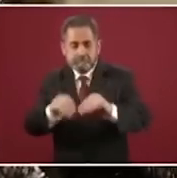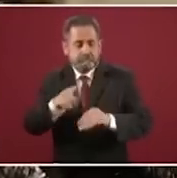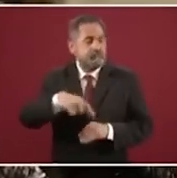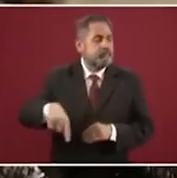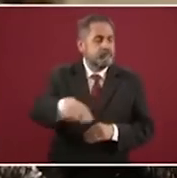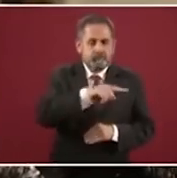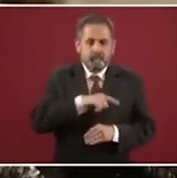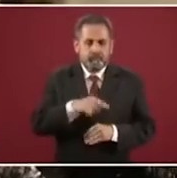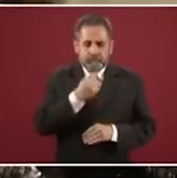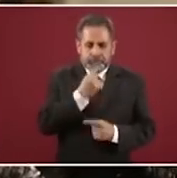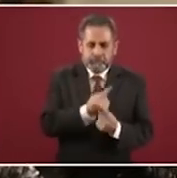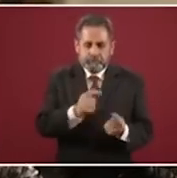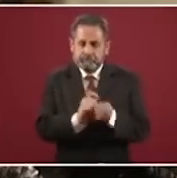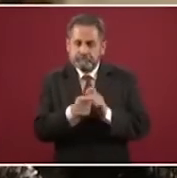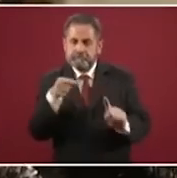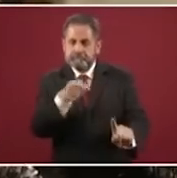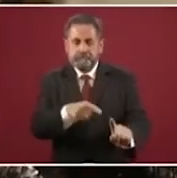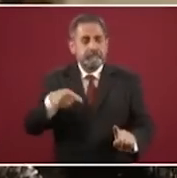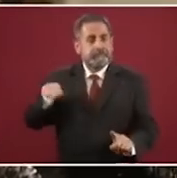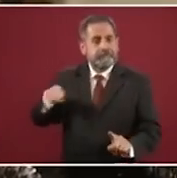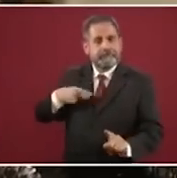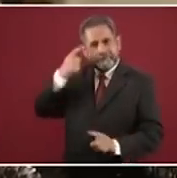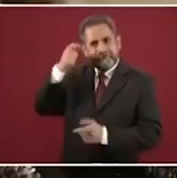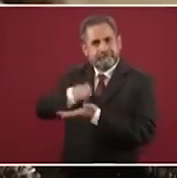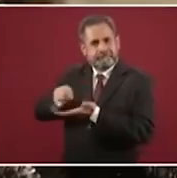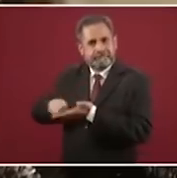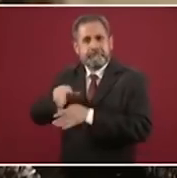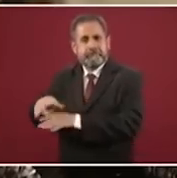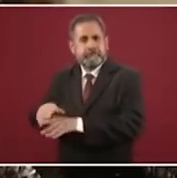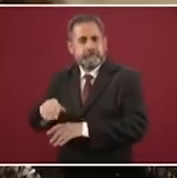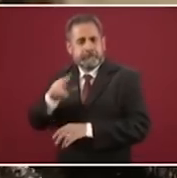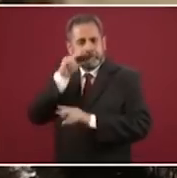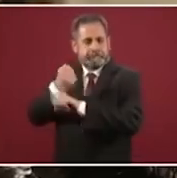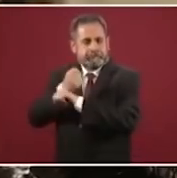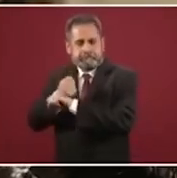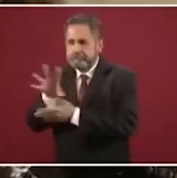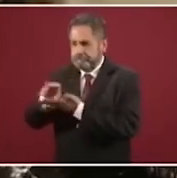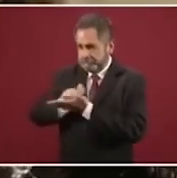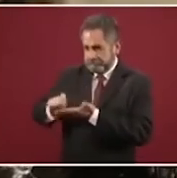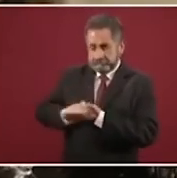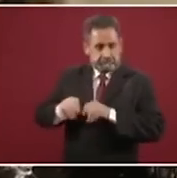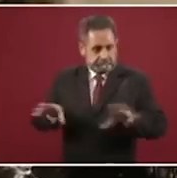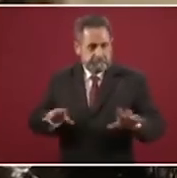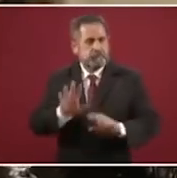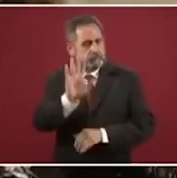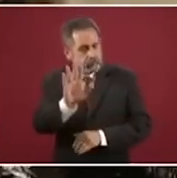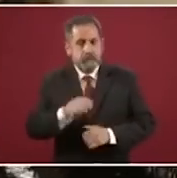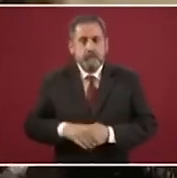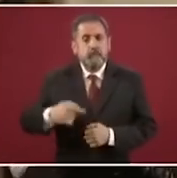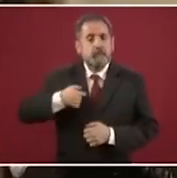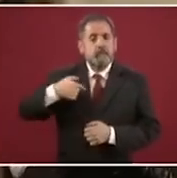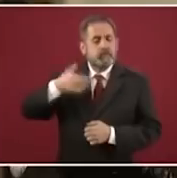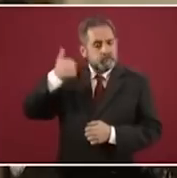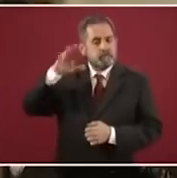de Zapata, en su raíz y razón. Todo eso en la educación, pero en la superior hoy preocupa mucho, señor presidente. Yo viví el